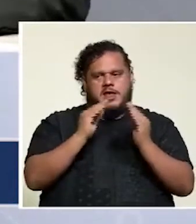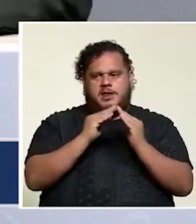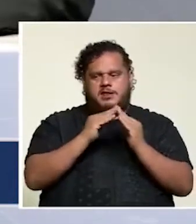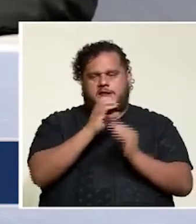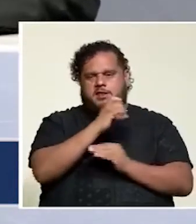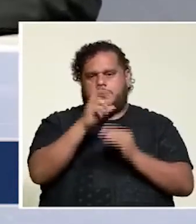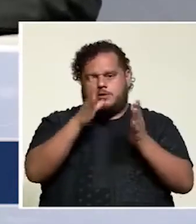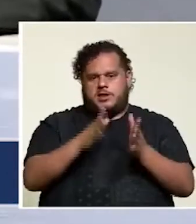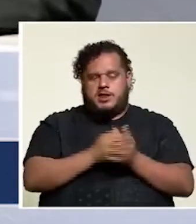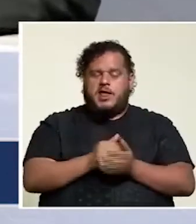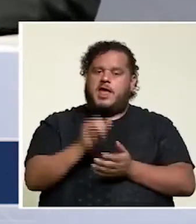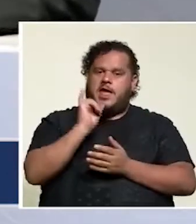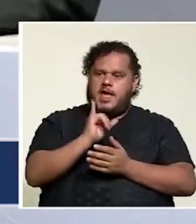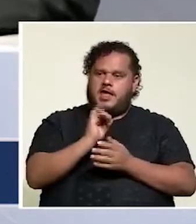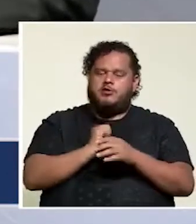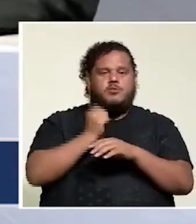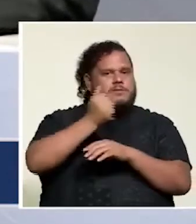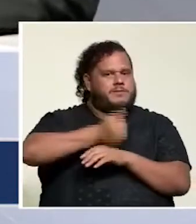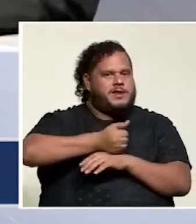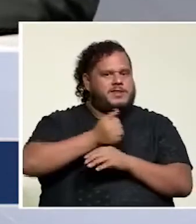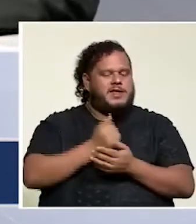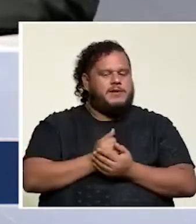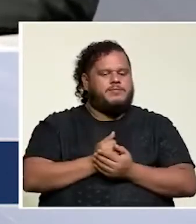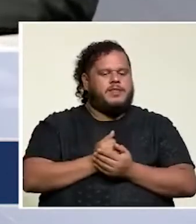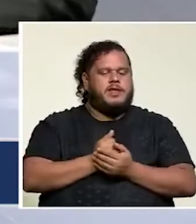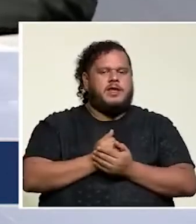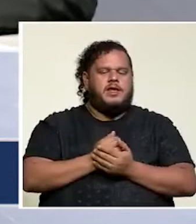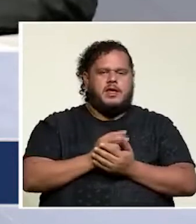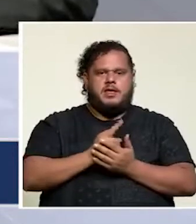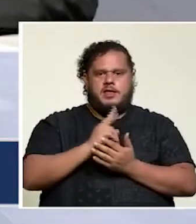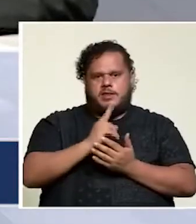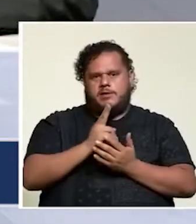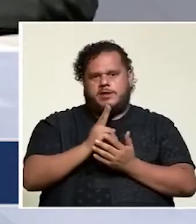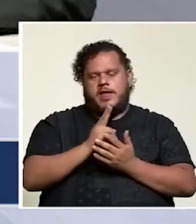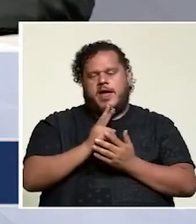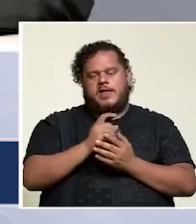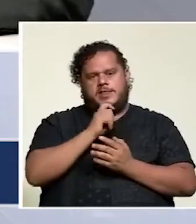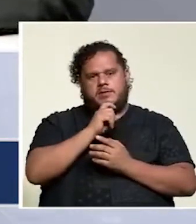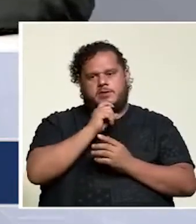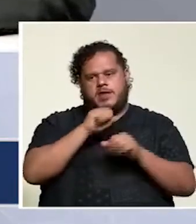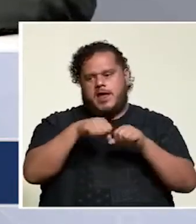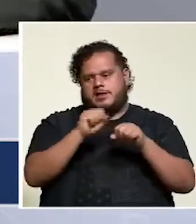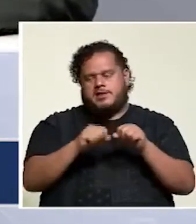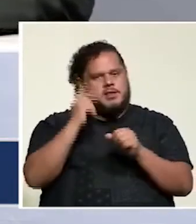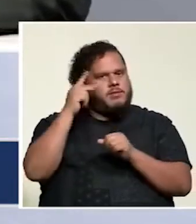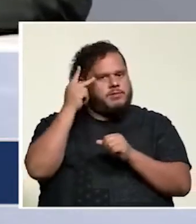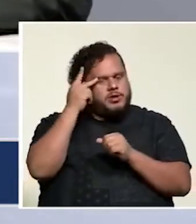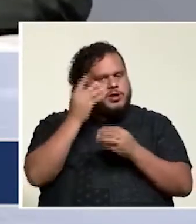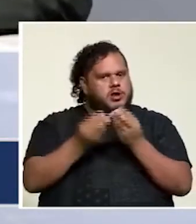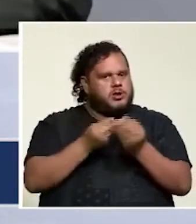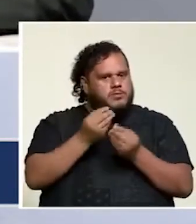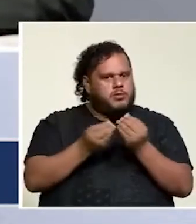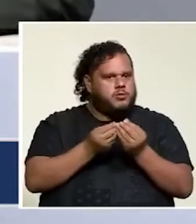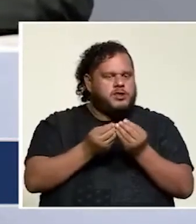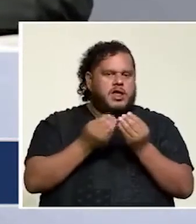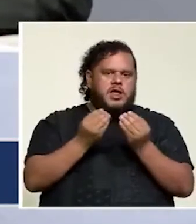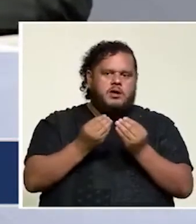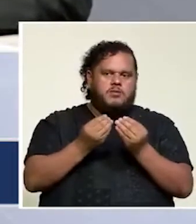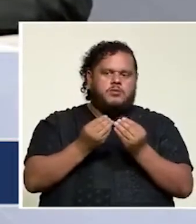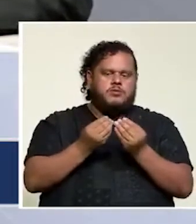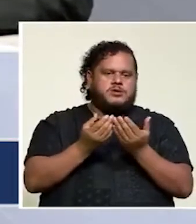costarricenses. Y bueno, eso plantea ciertamente dificultades al sistema político, introduce una gran cantidad de